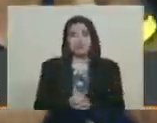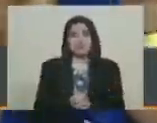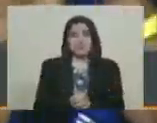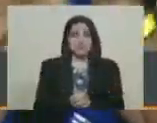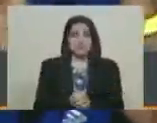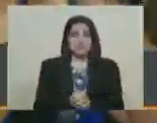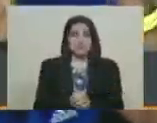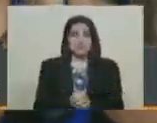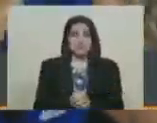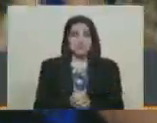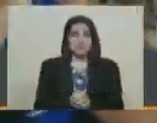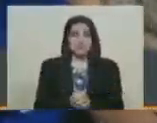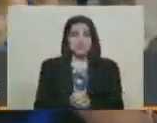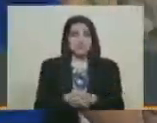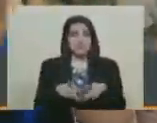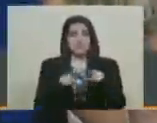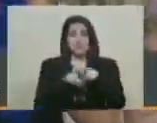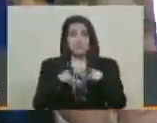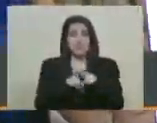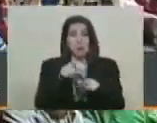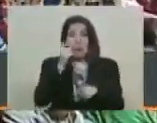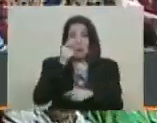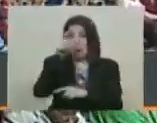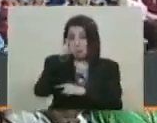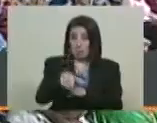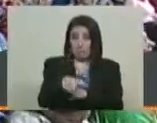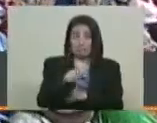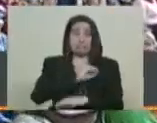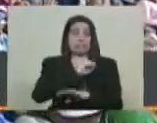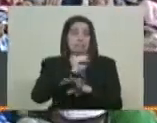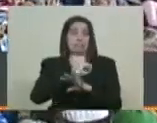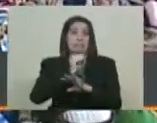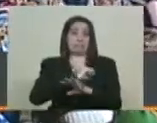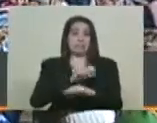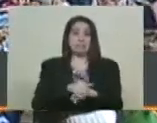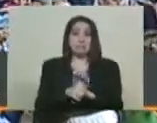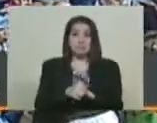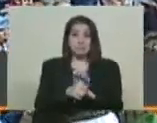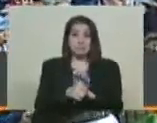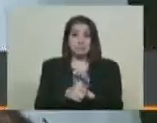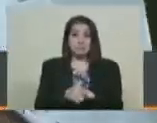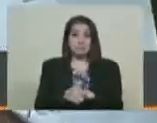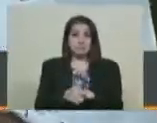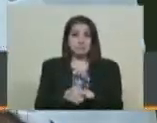Una revolcada bíblica, Ramos Alup. Me tuvo miedo, Ramos Alup.